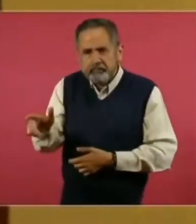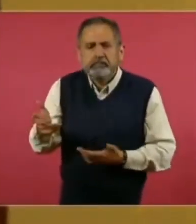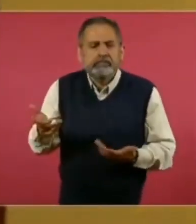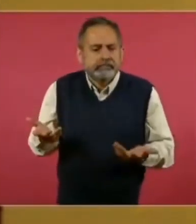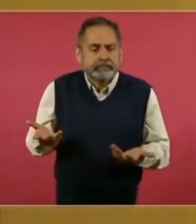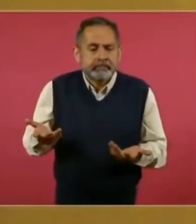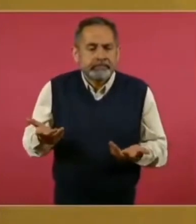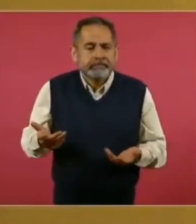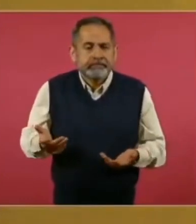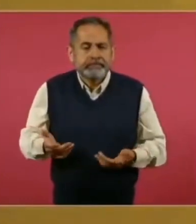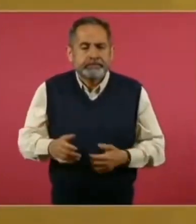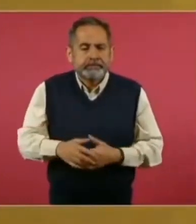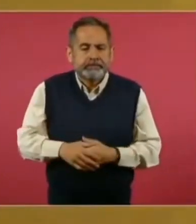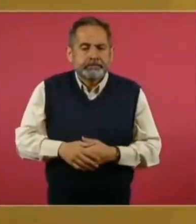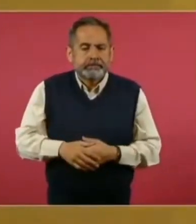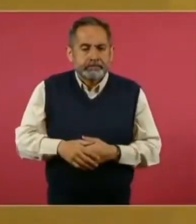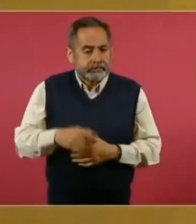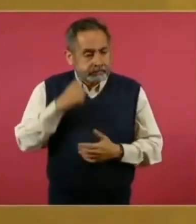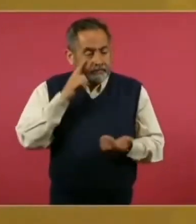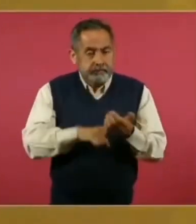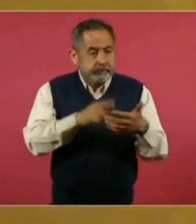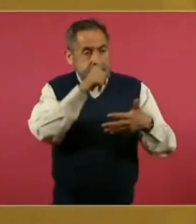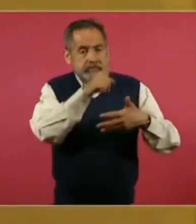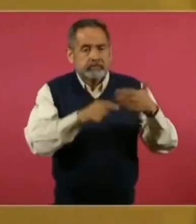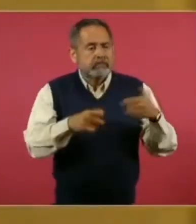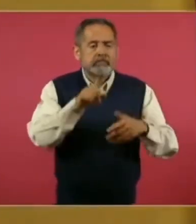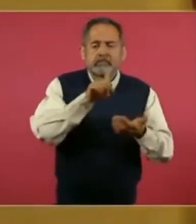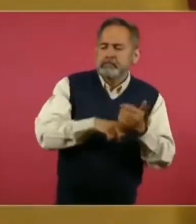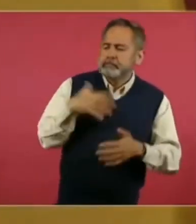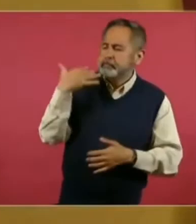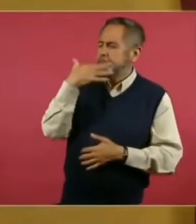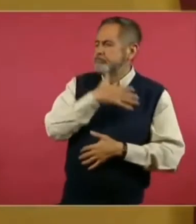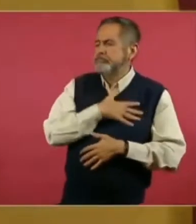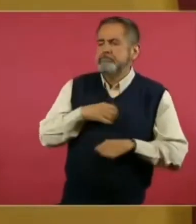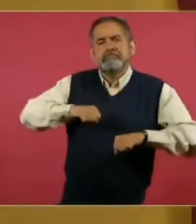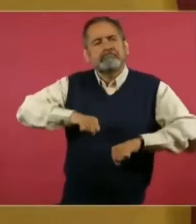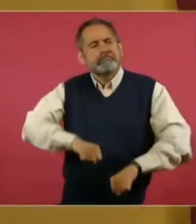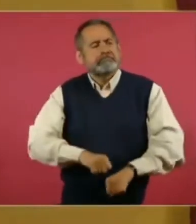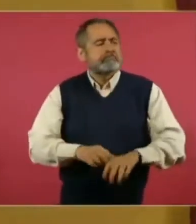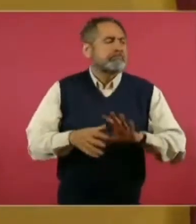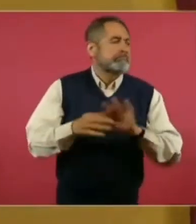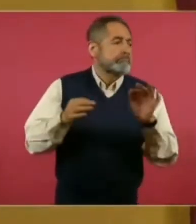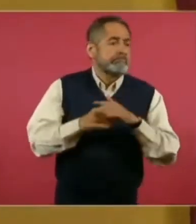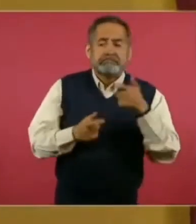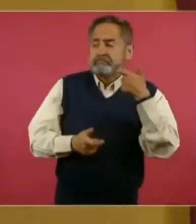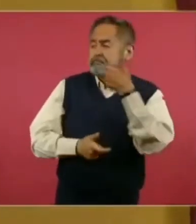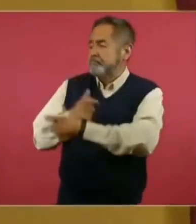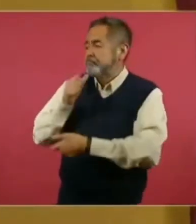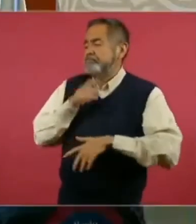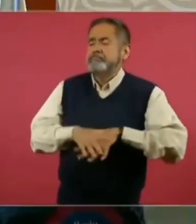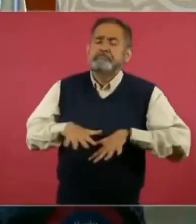pues como los señores estaban en el paraíso fiscal,